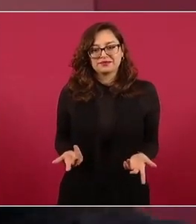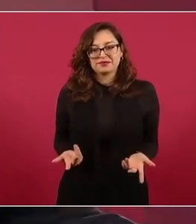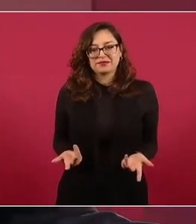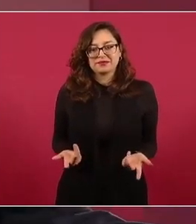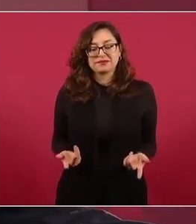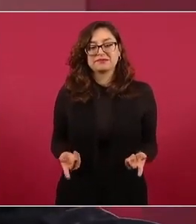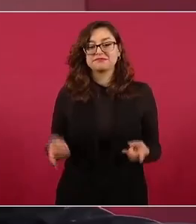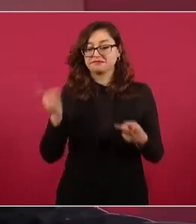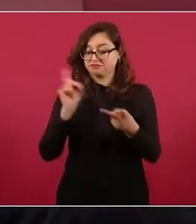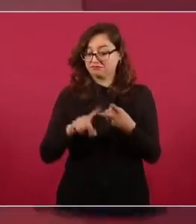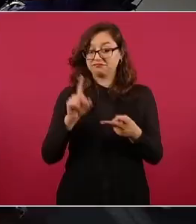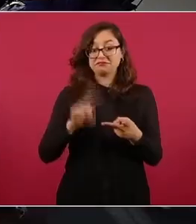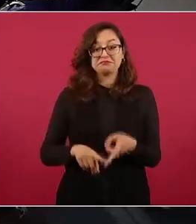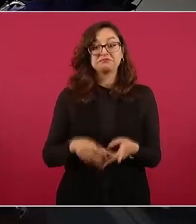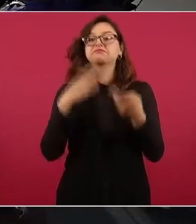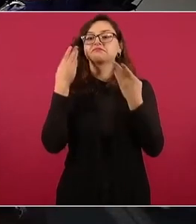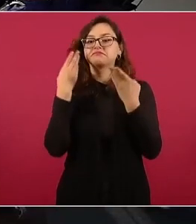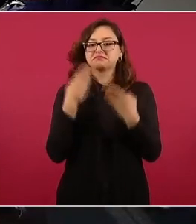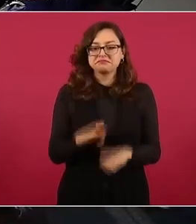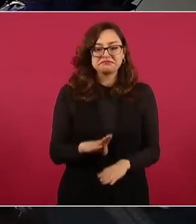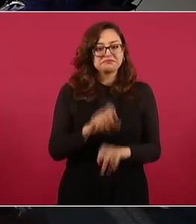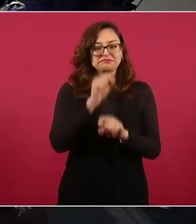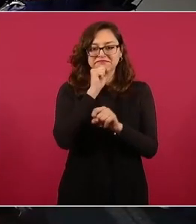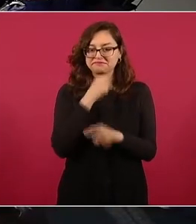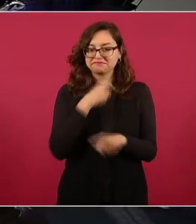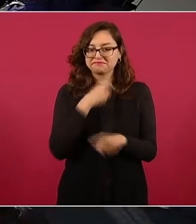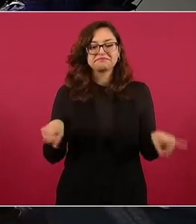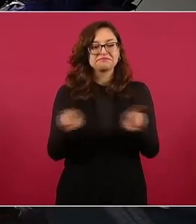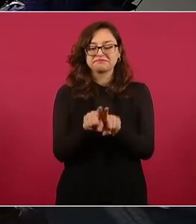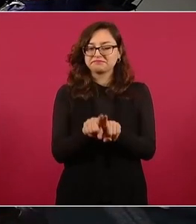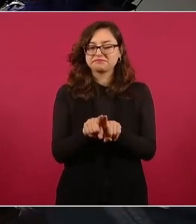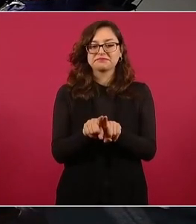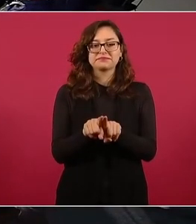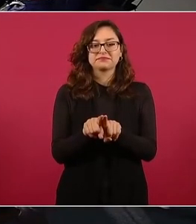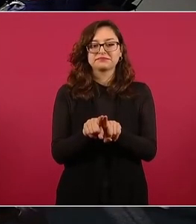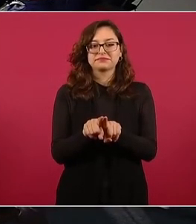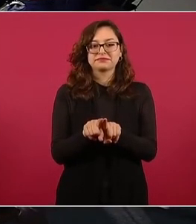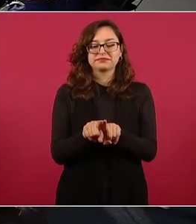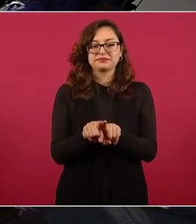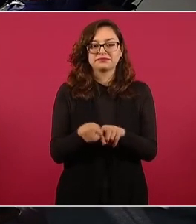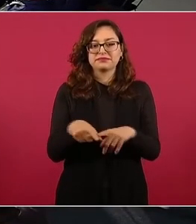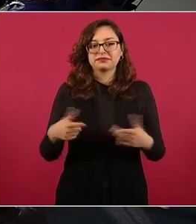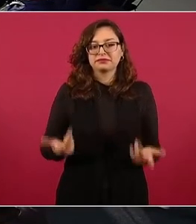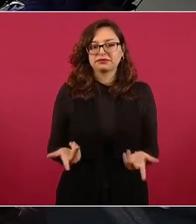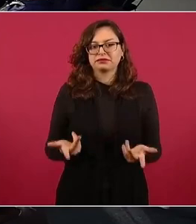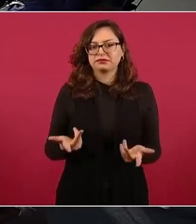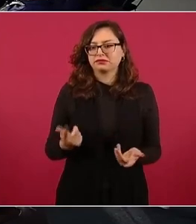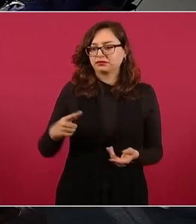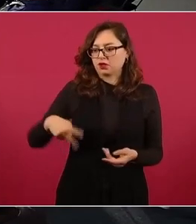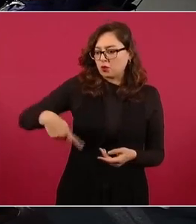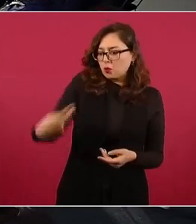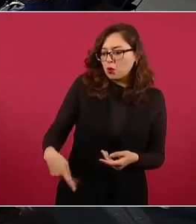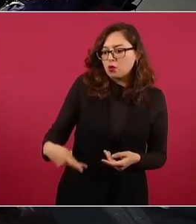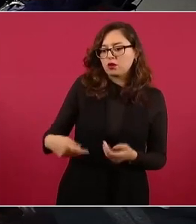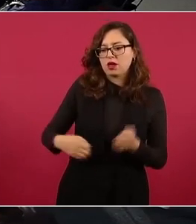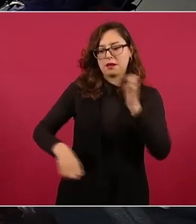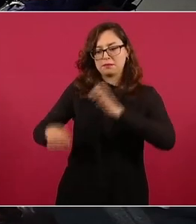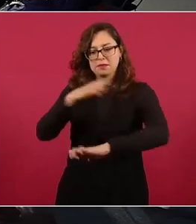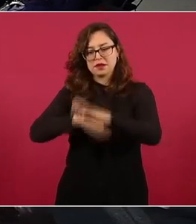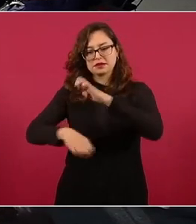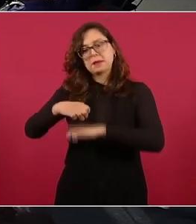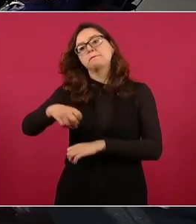fuese privada o estuviese nacionalizada, era de México o de